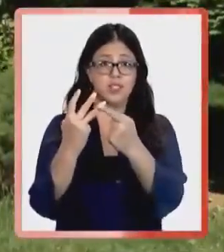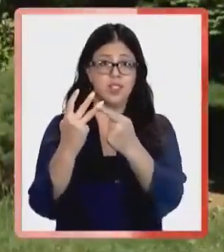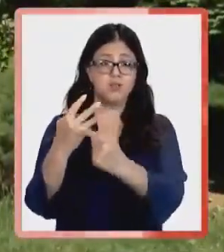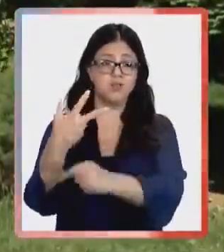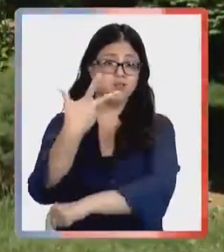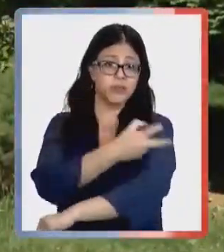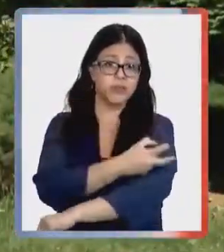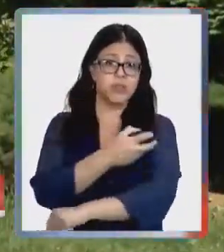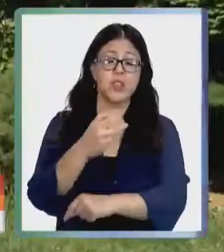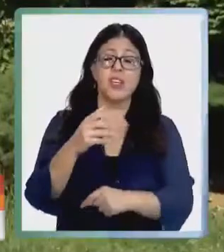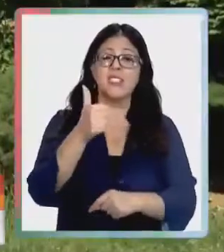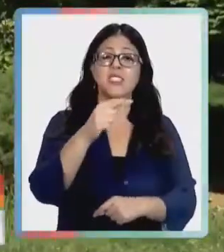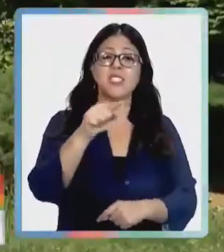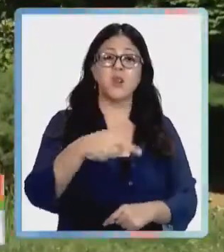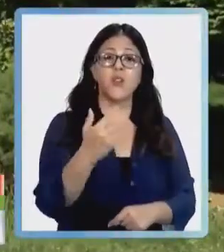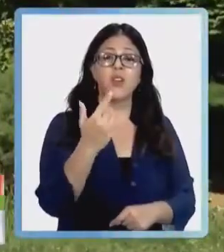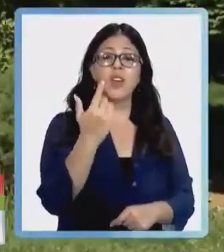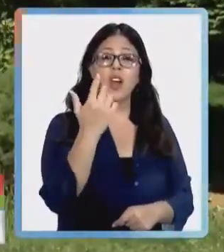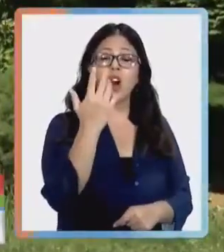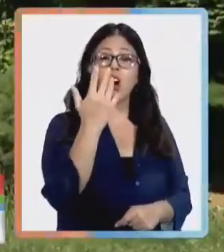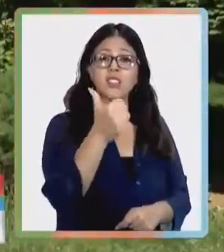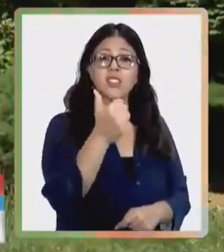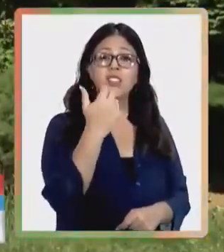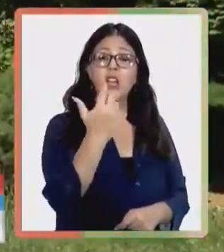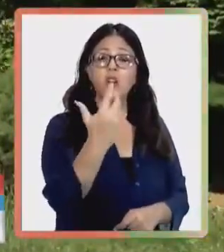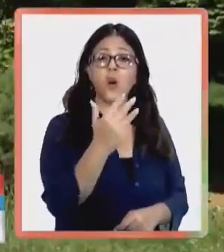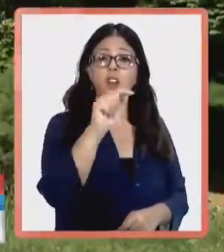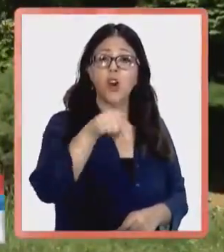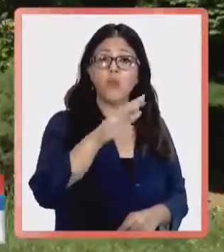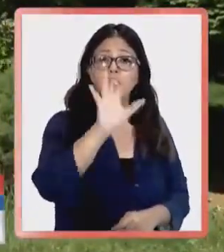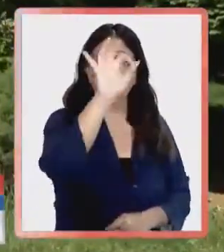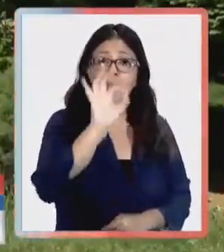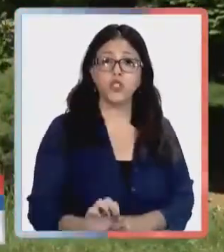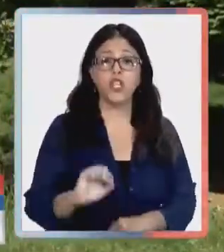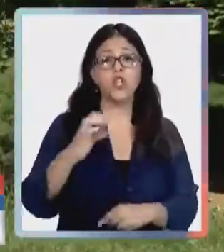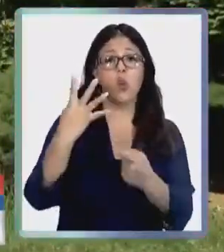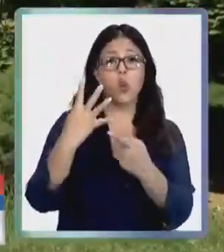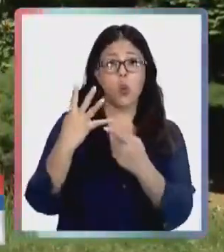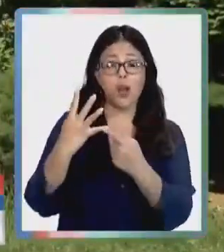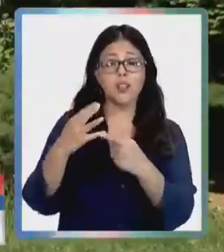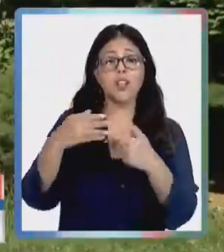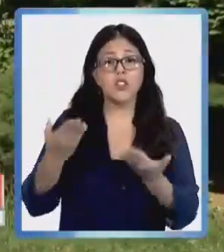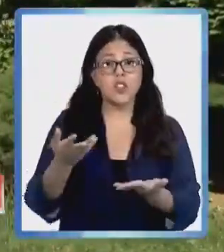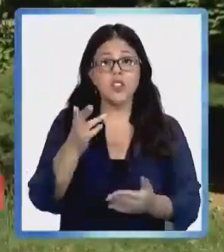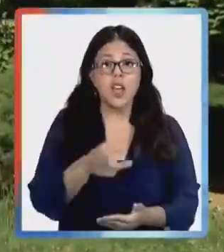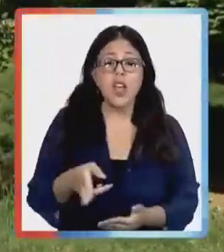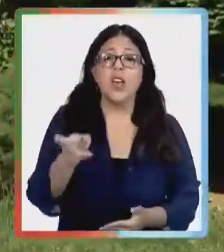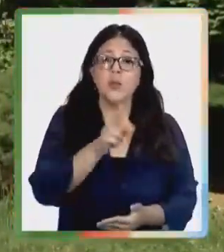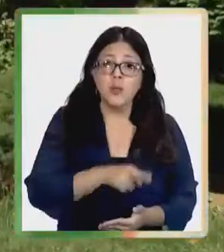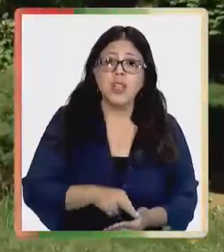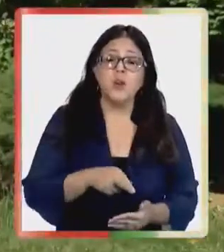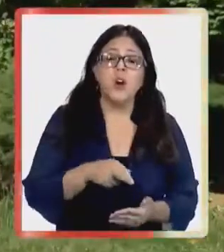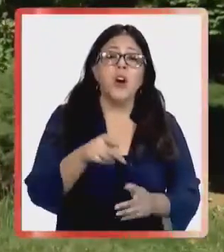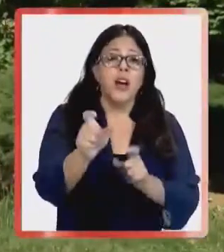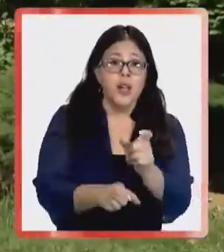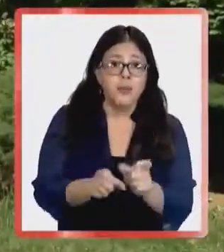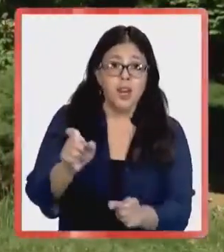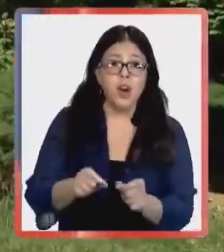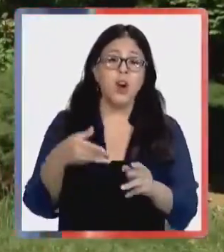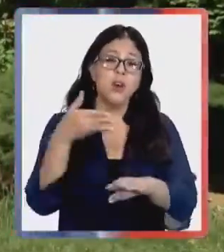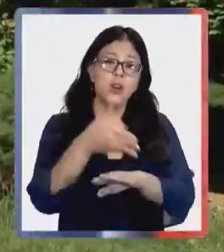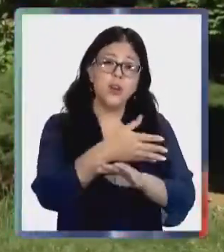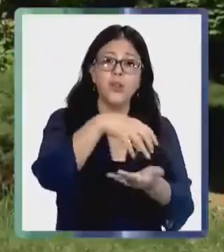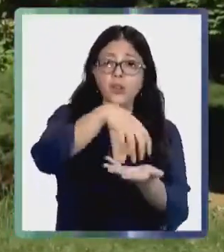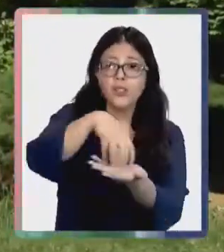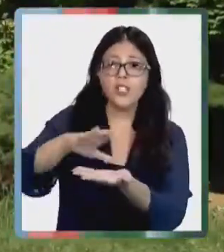dosis y en un 69.5% en el segundo refuerzo o cuarta dosis, por lo que reiteramos nuevamente nuestro llamado a la población